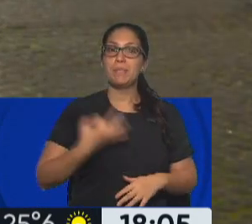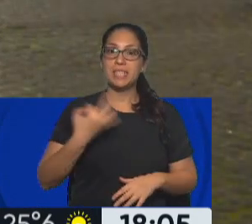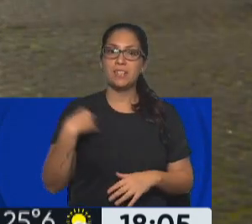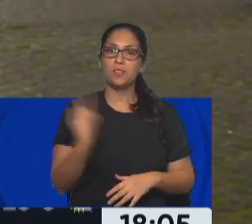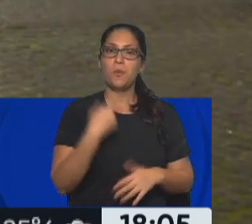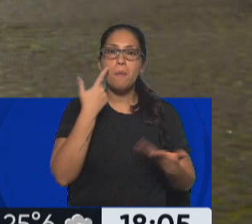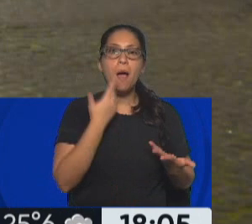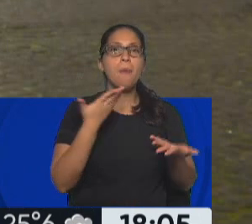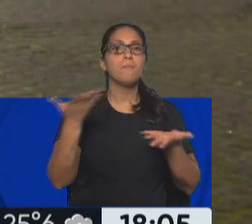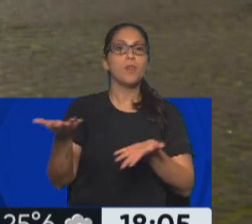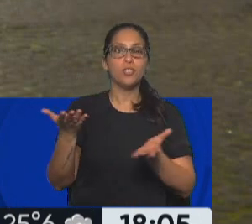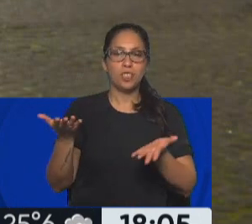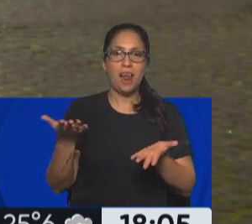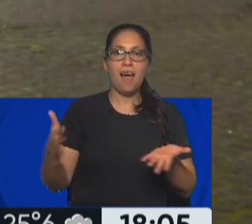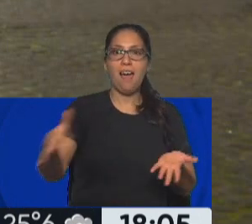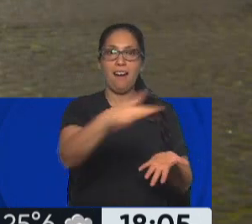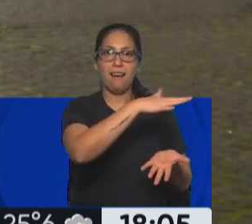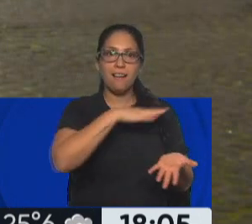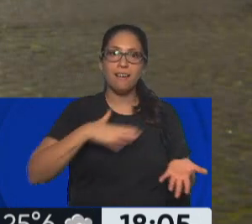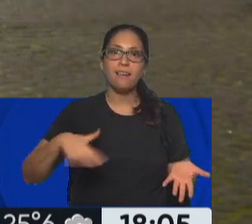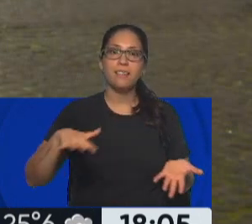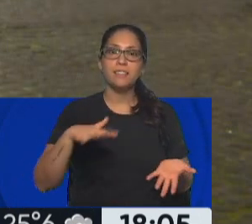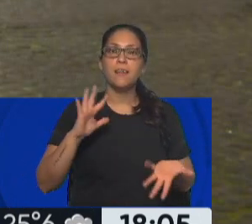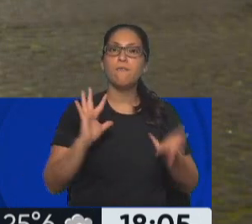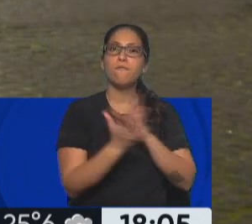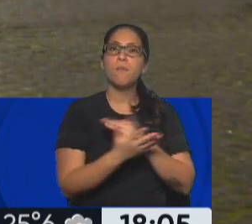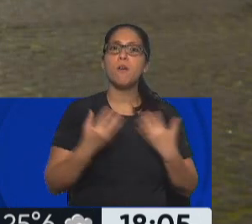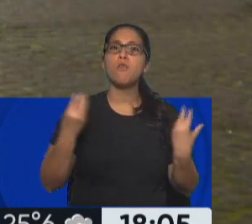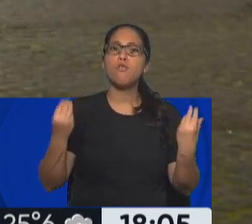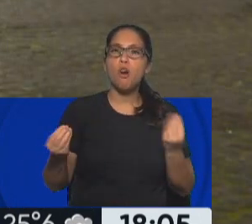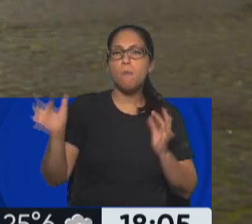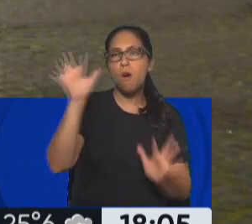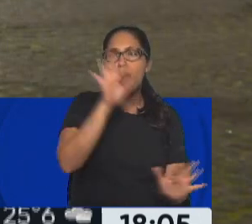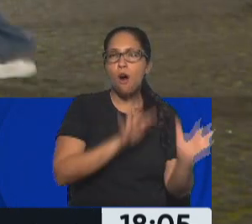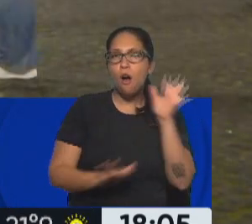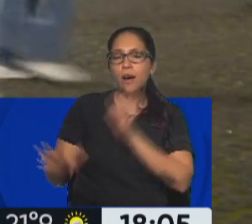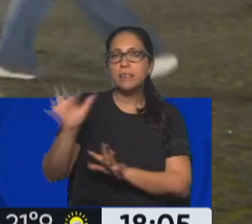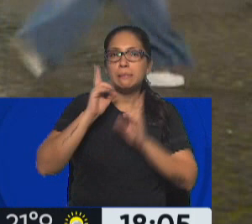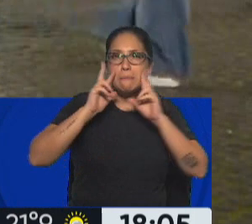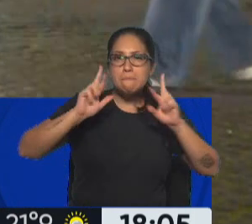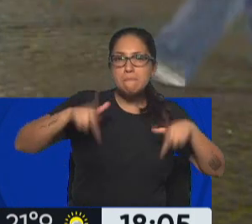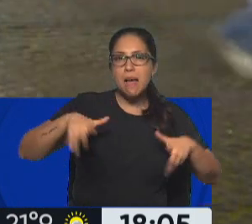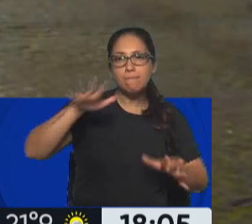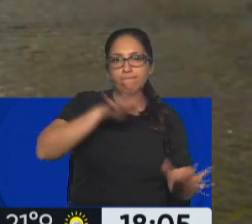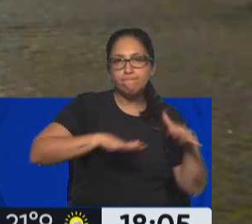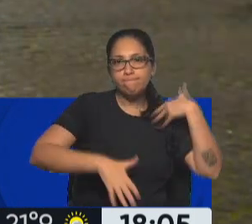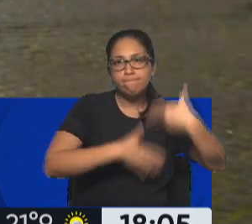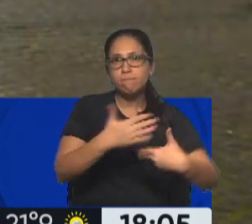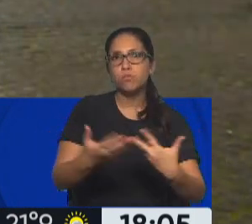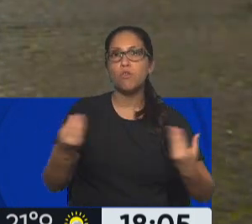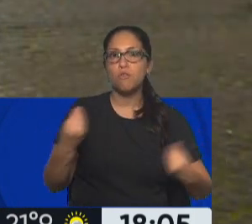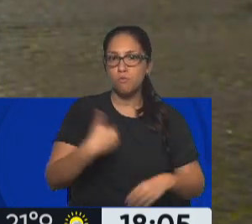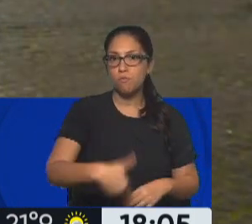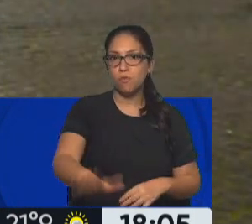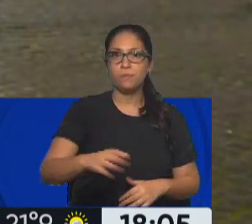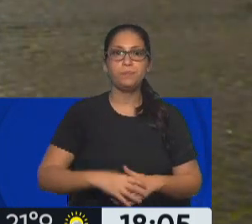mostrar desde aquí un poco cómo va a ser toda la arquitectura de lo que se viene en las próximas horas. Pablo, Leticia, lo